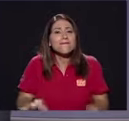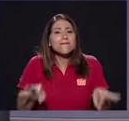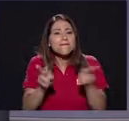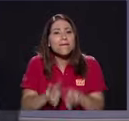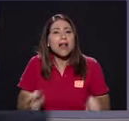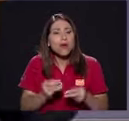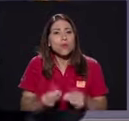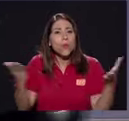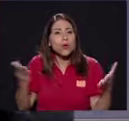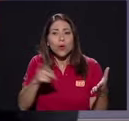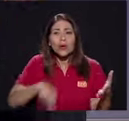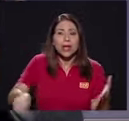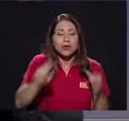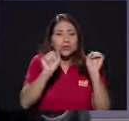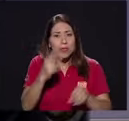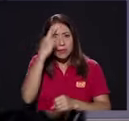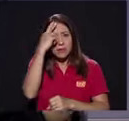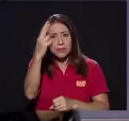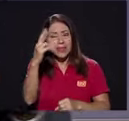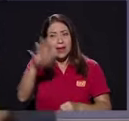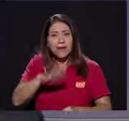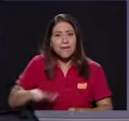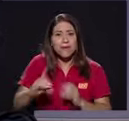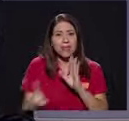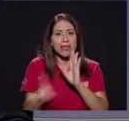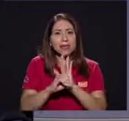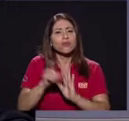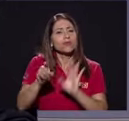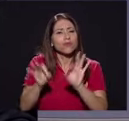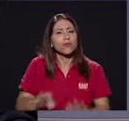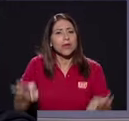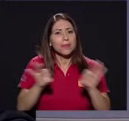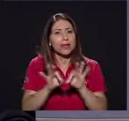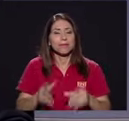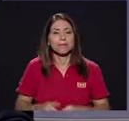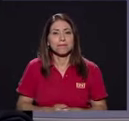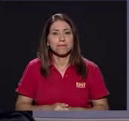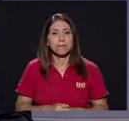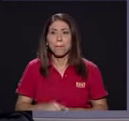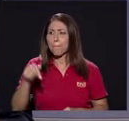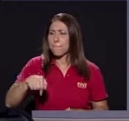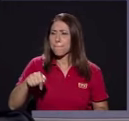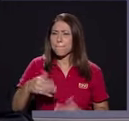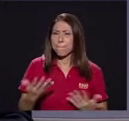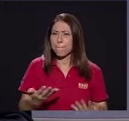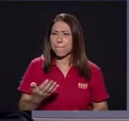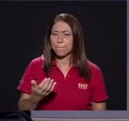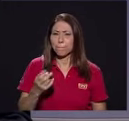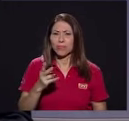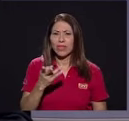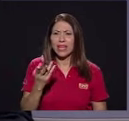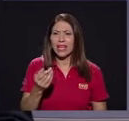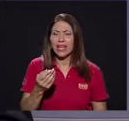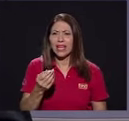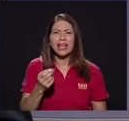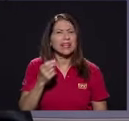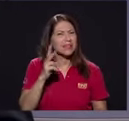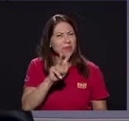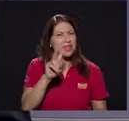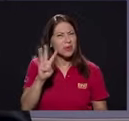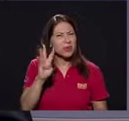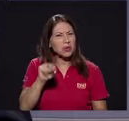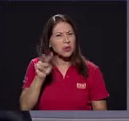ciudadano crea en ellos y pueda respetar el Estado de Derecho. Y eso es fundamental. Acá, yo no sé, el 24 de abril del año